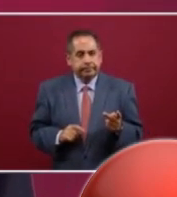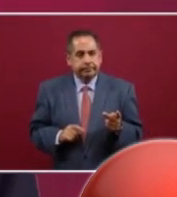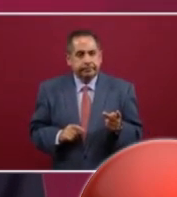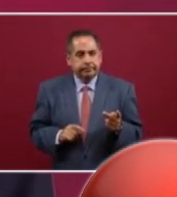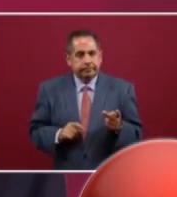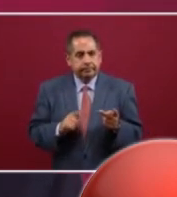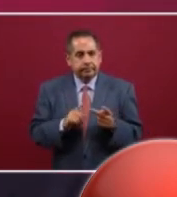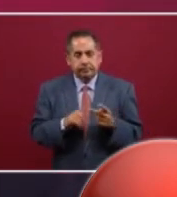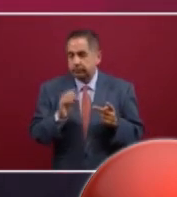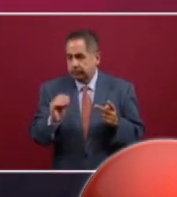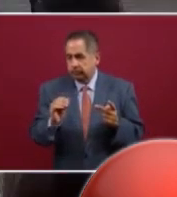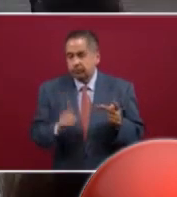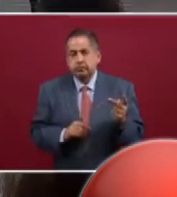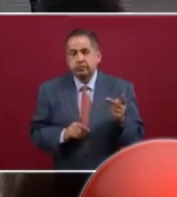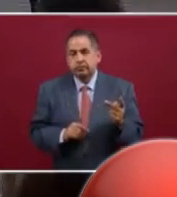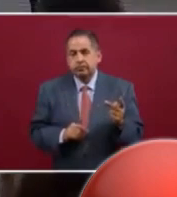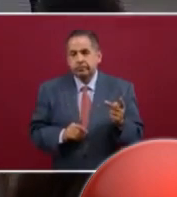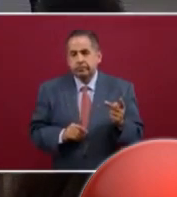nos